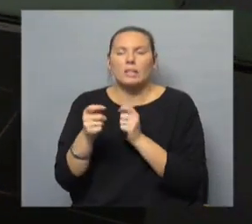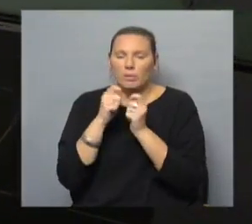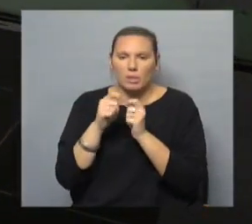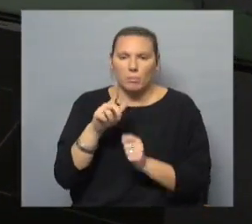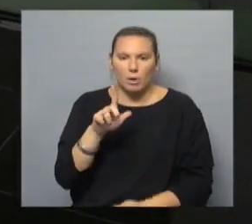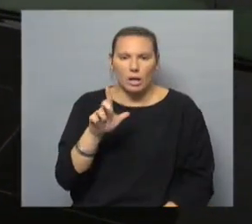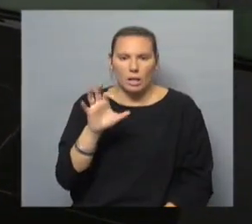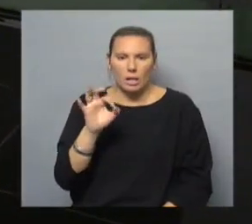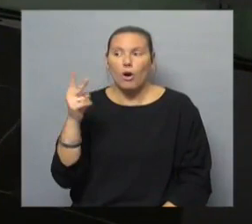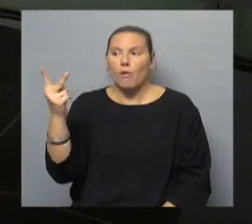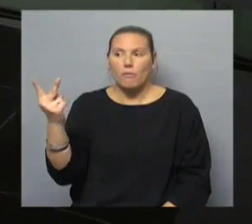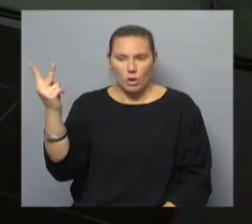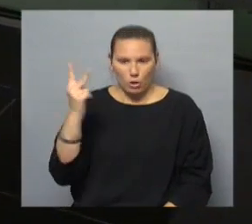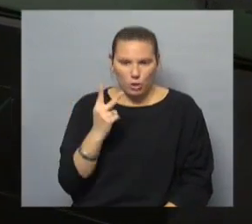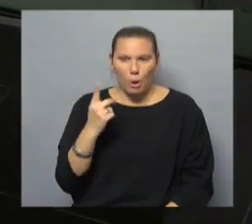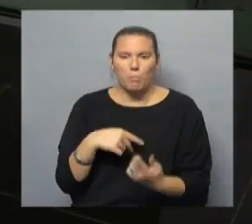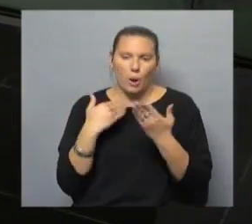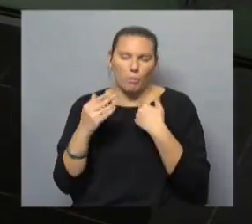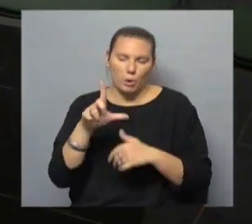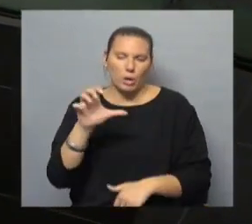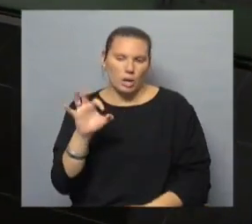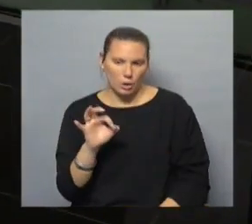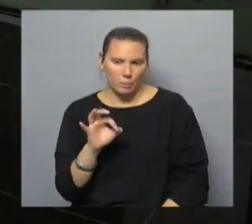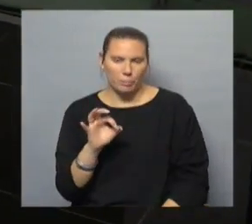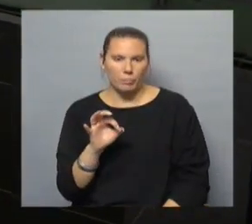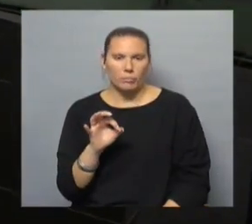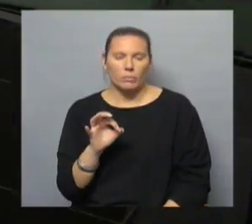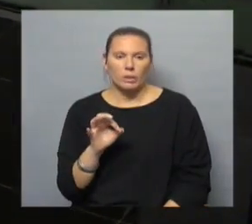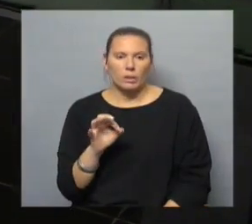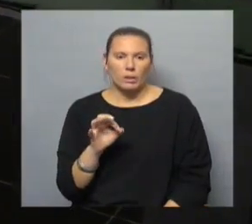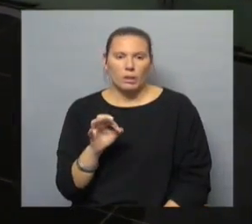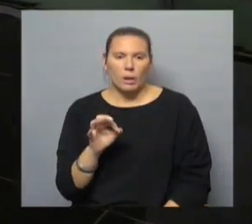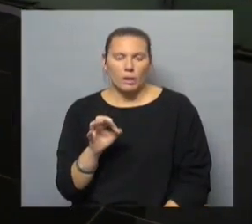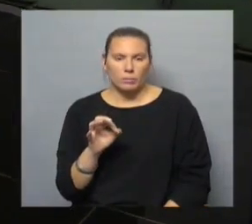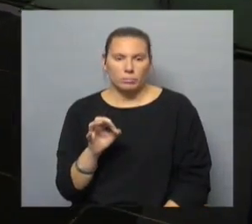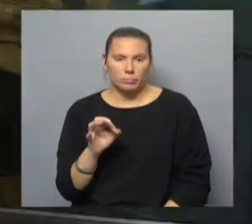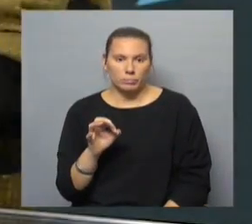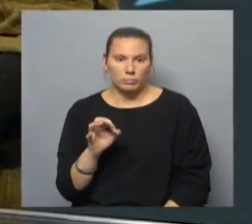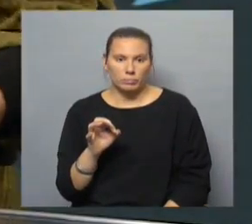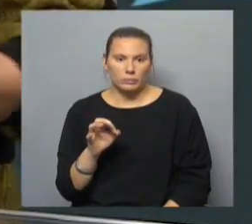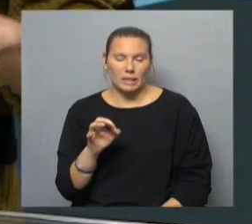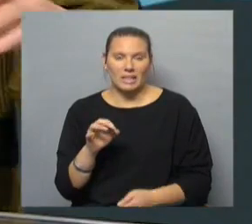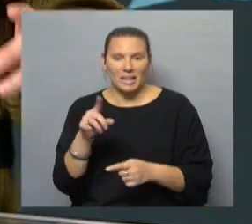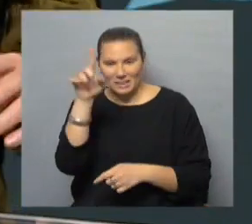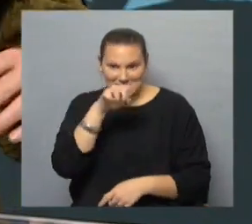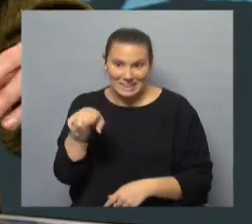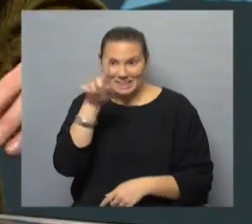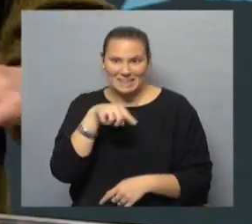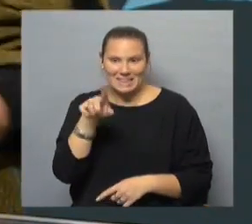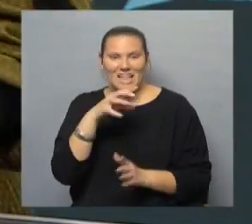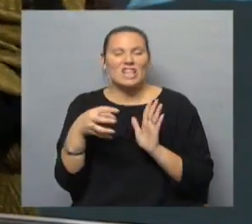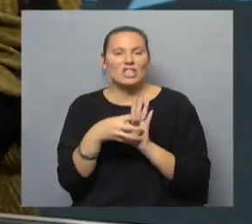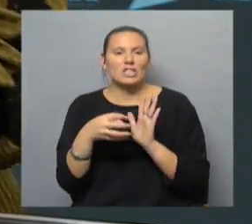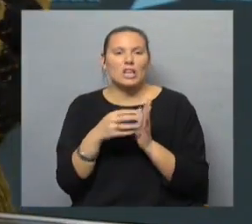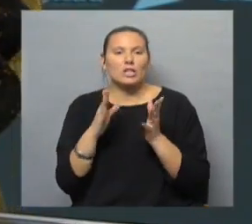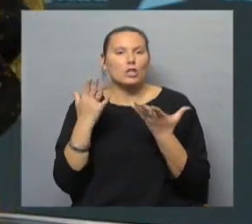Pintos, vinieron los dos, es verdad, es verdad. Perfecto, bueno, las señales mundiales de redondear, pero yo quiero